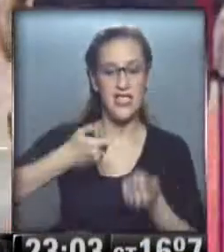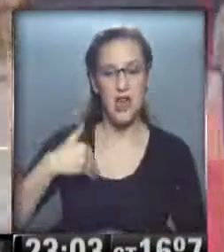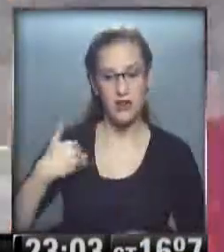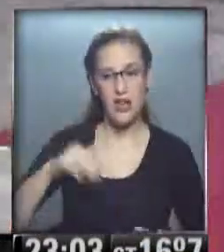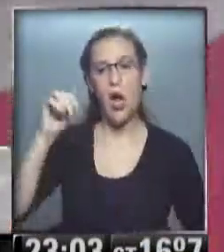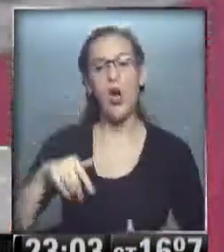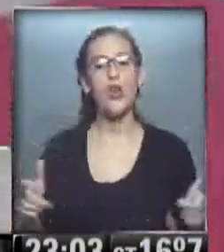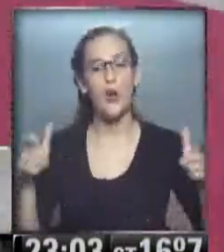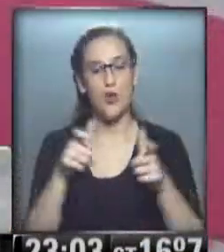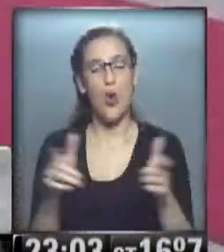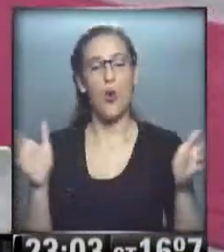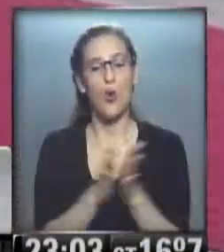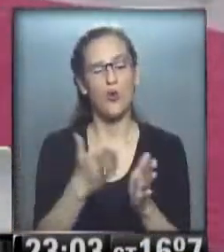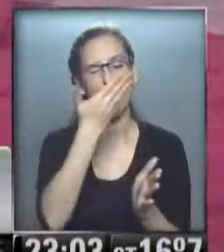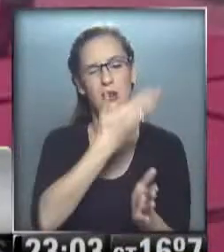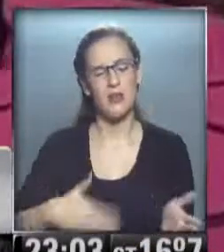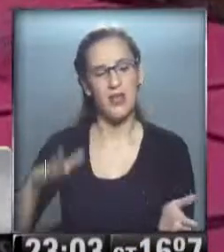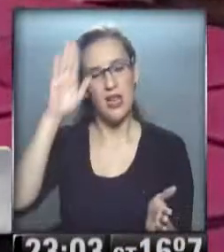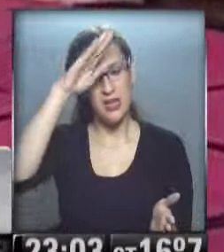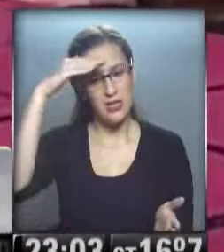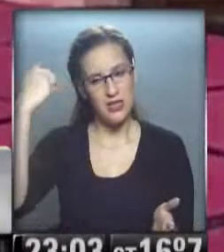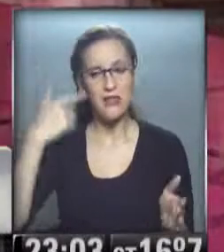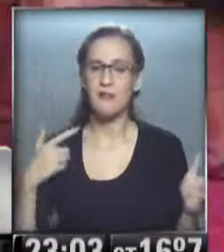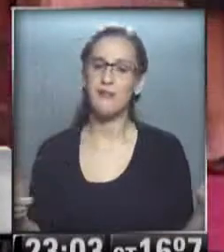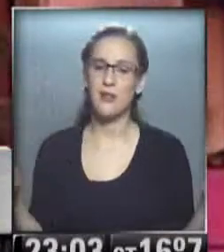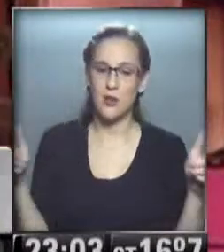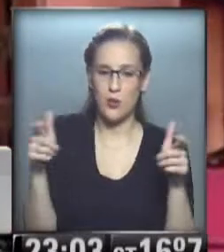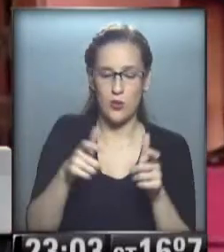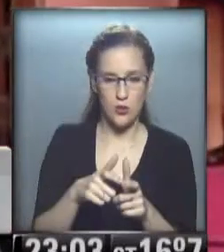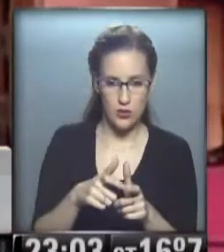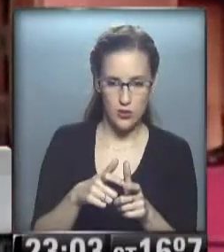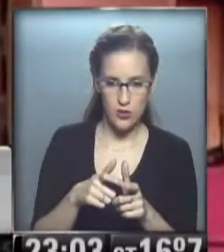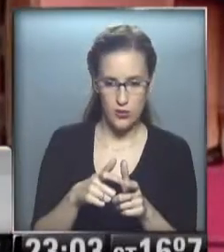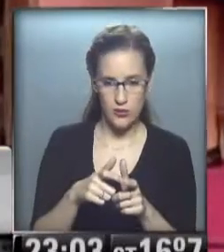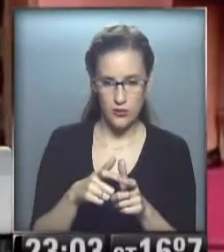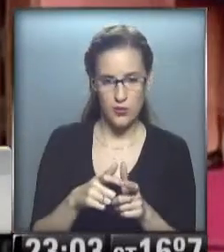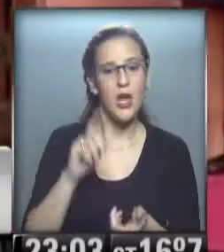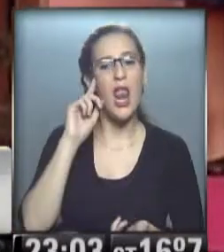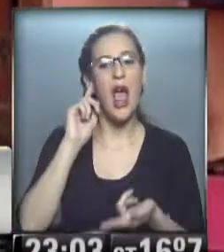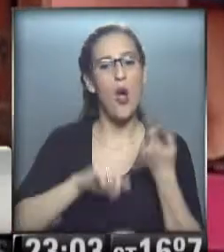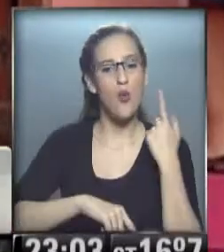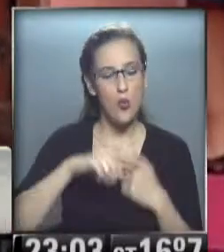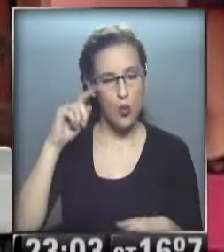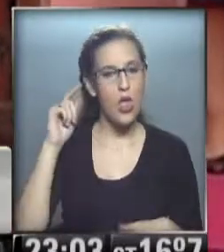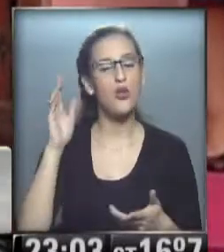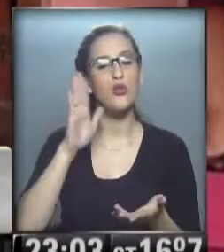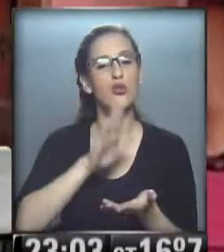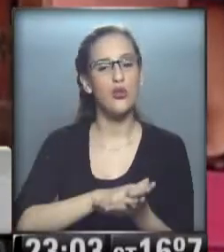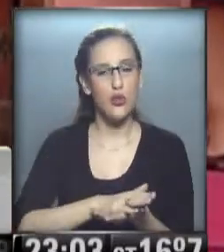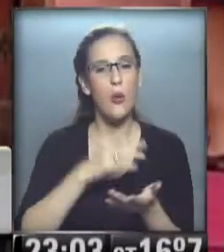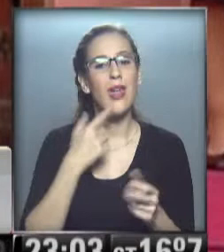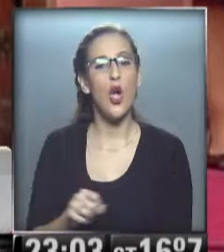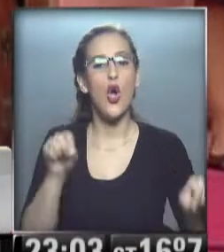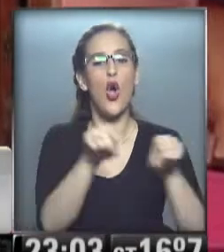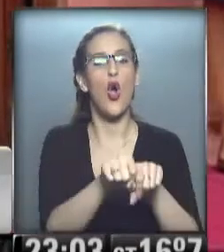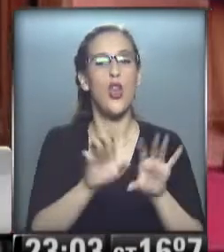reunida con la presidenta Cristina Fernández y acordó con ella políticas sobre conectividad